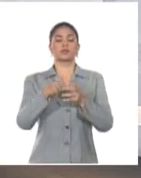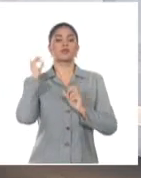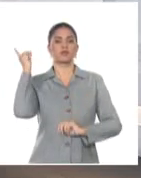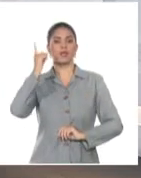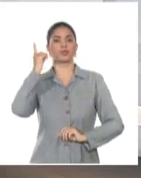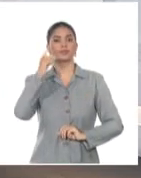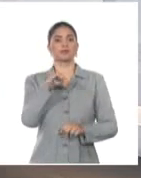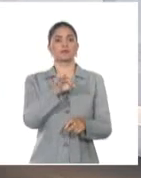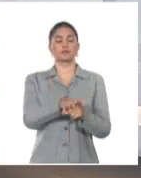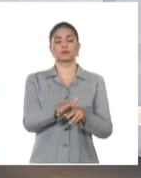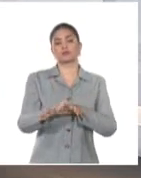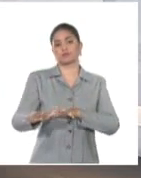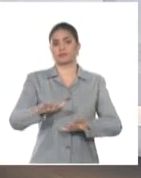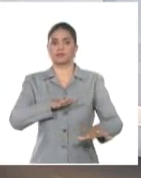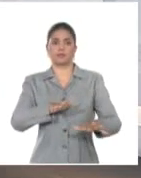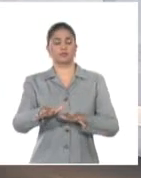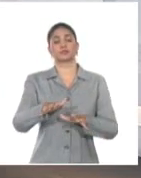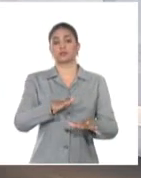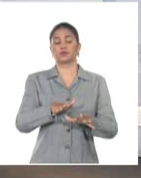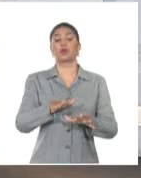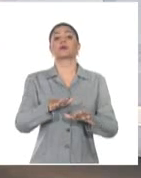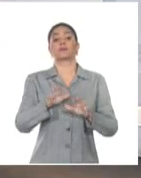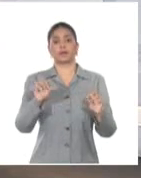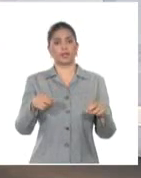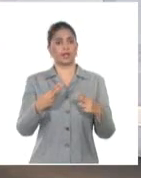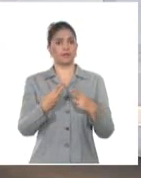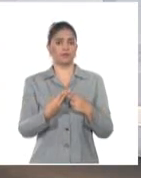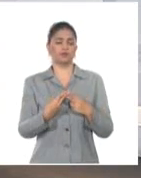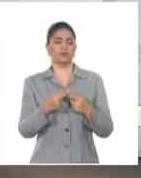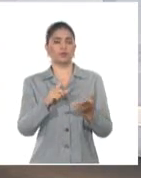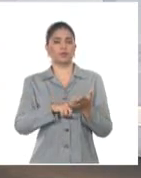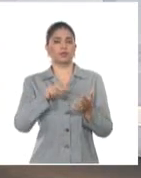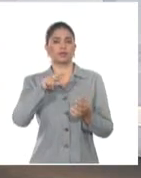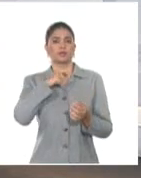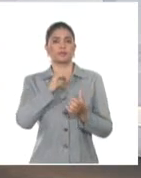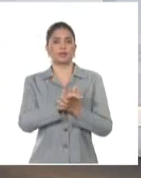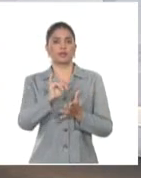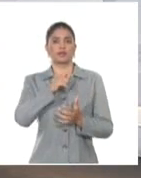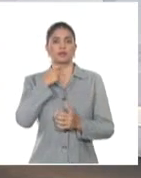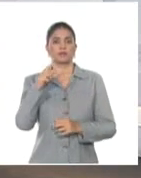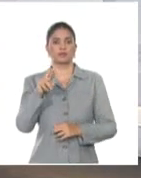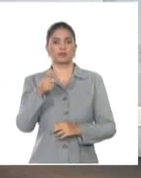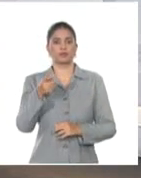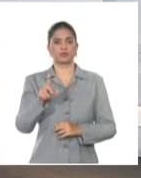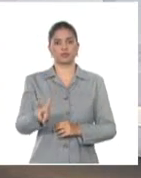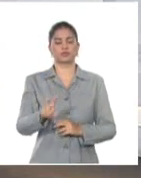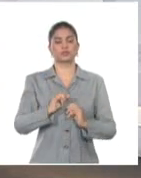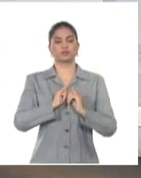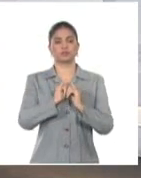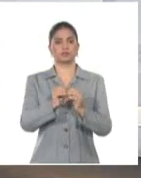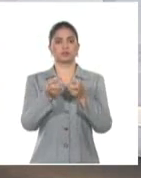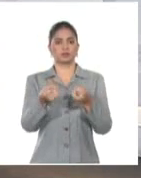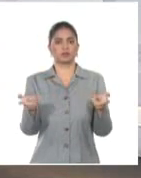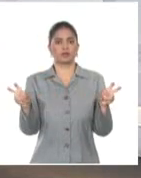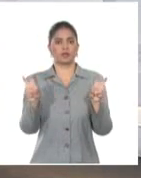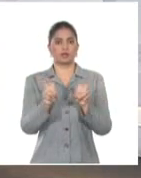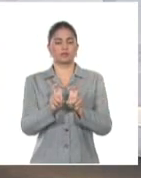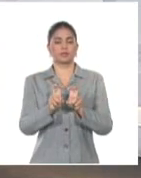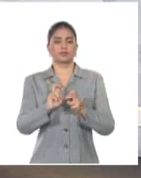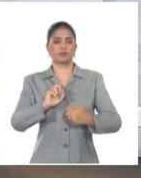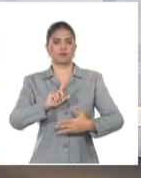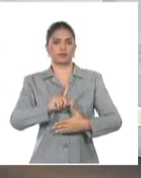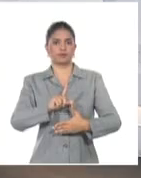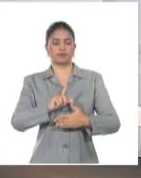su preparación con vistas al torneo Premier 12. Tenemos más detalles desde el Estadio Latinoamericano en el siguiente reporte de nuestro